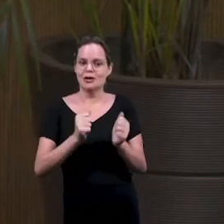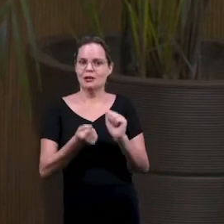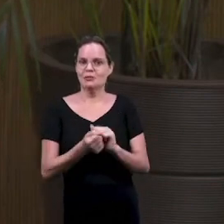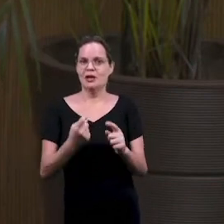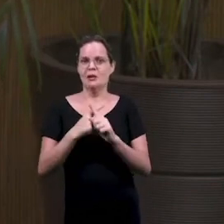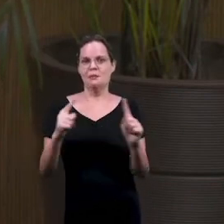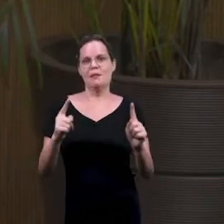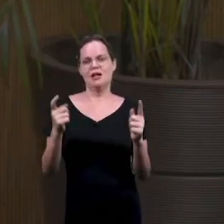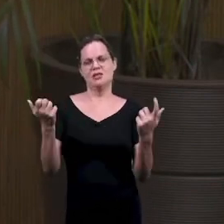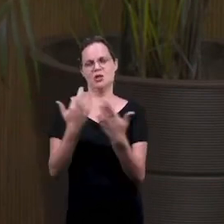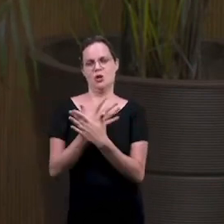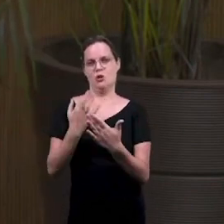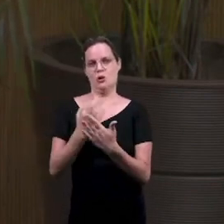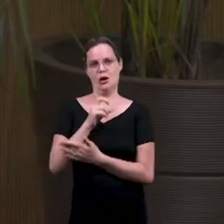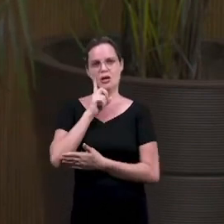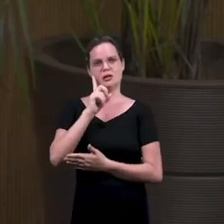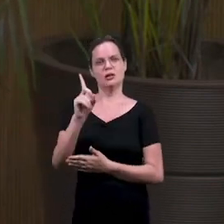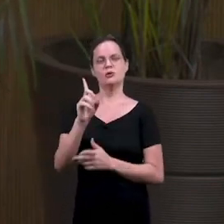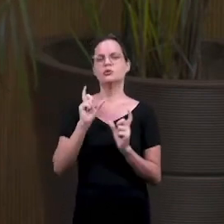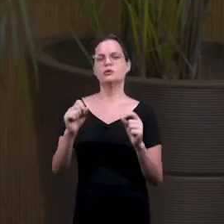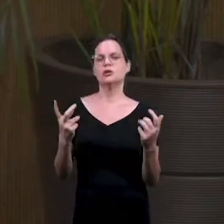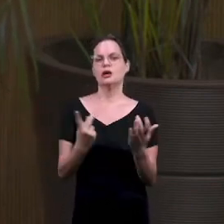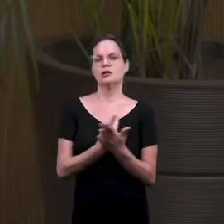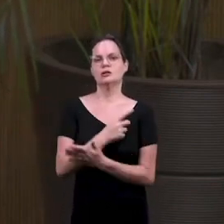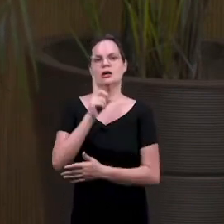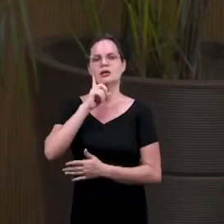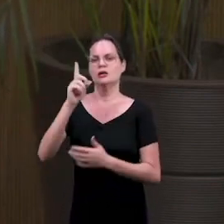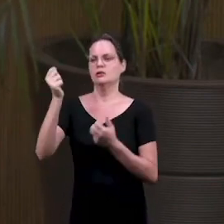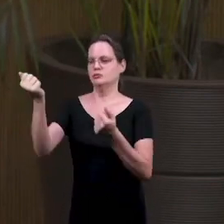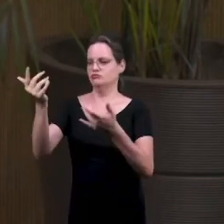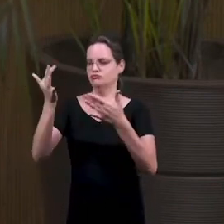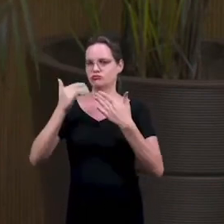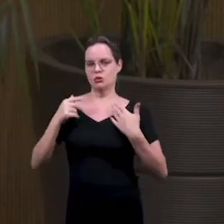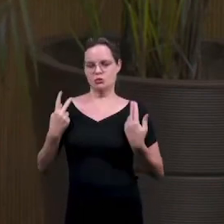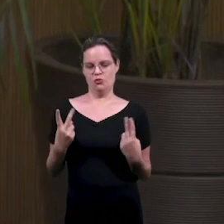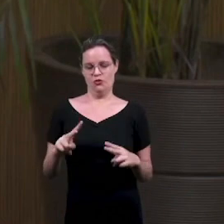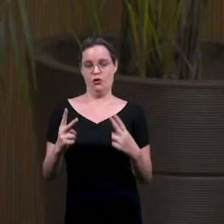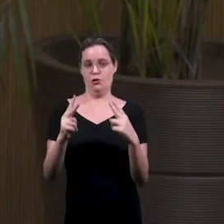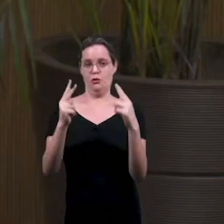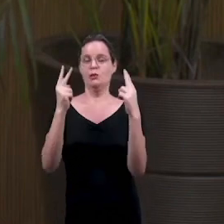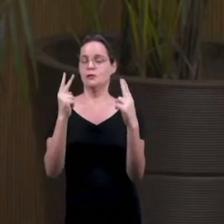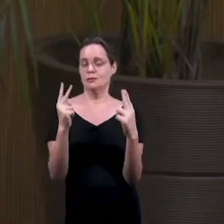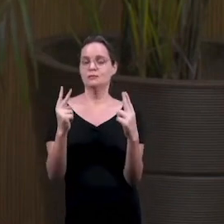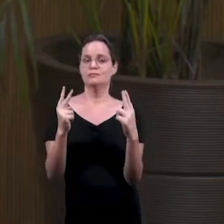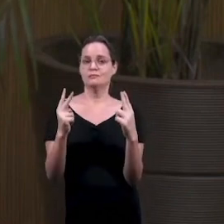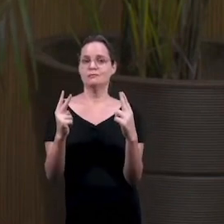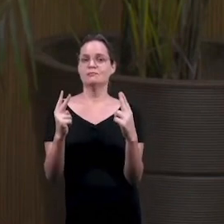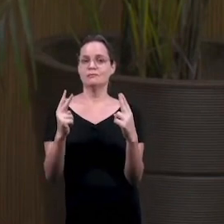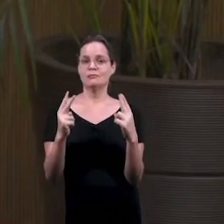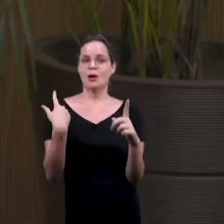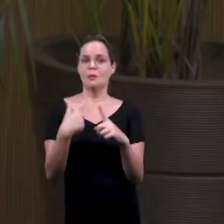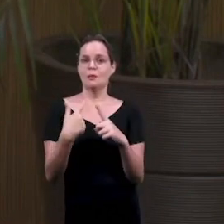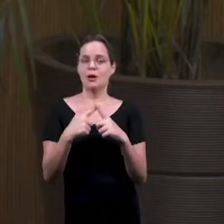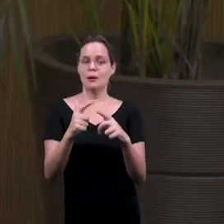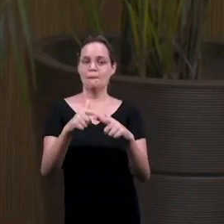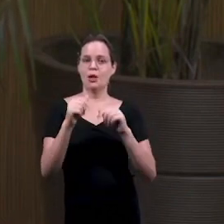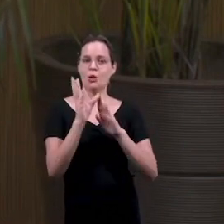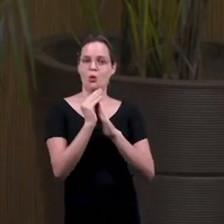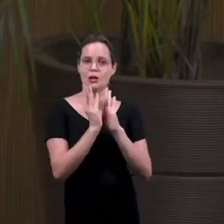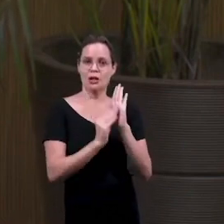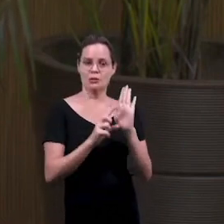reuniones presenciales. Pero para honra y gloria del nombre del Señor, Dios dio una gran victoria,